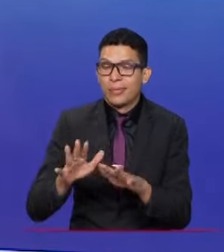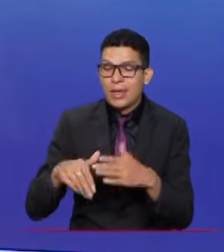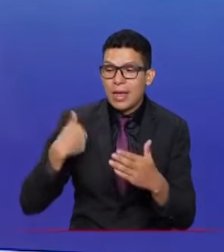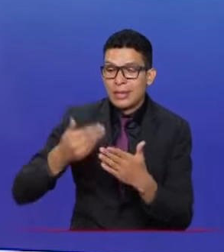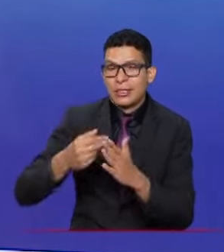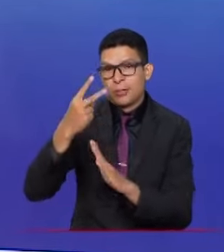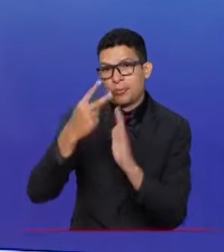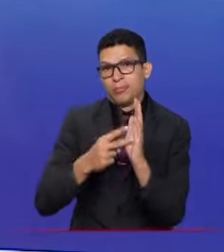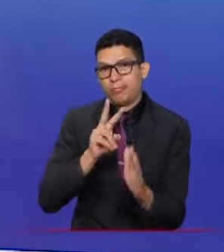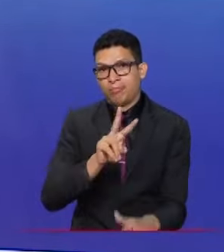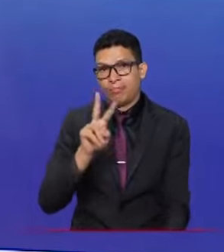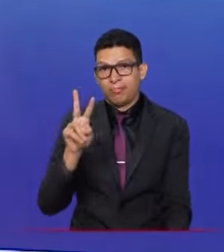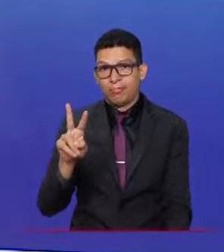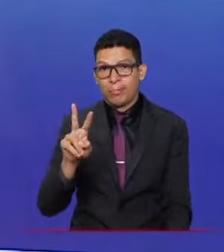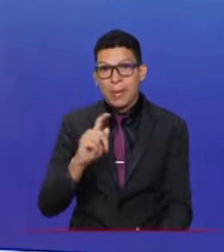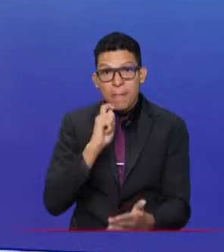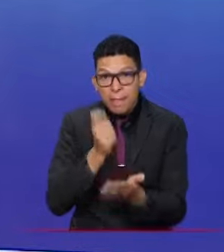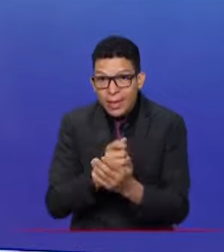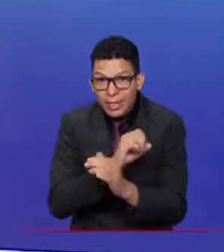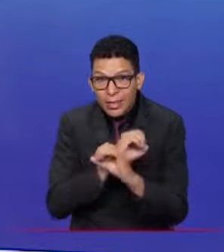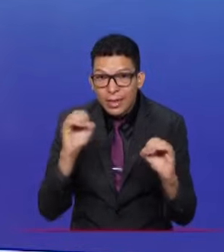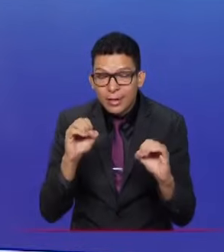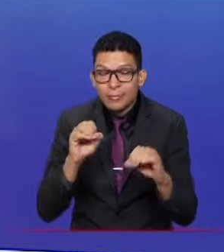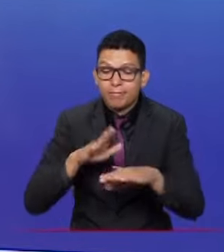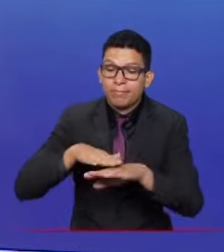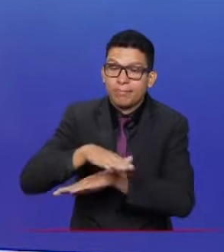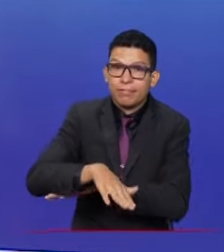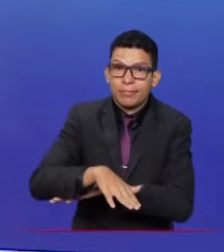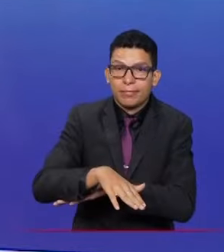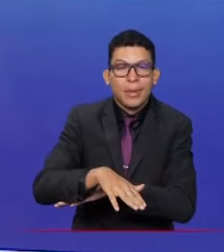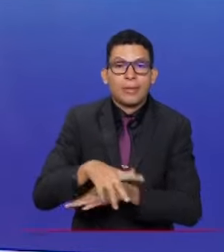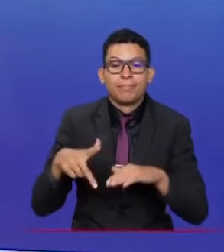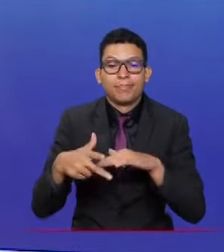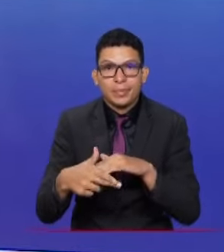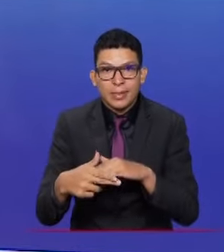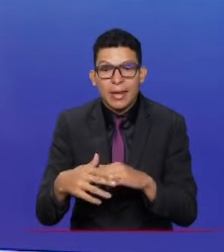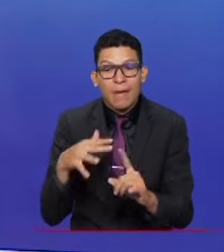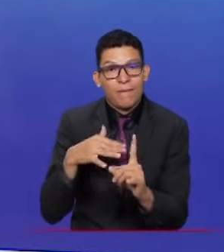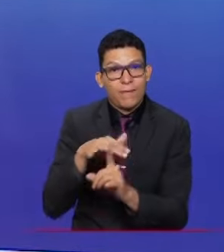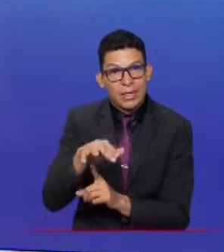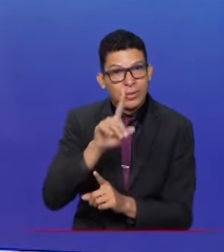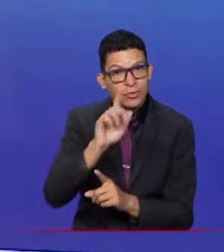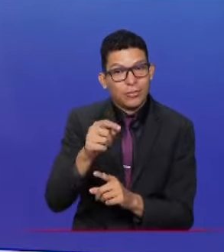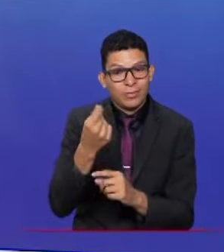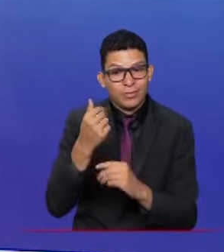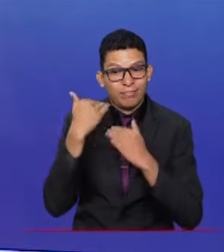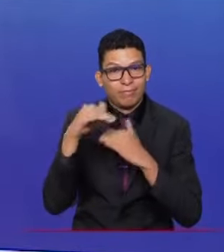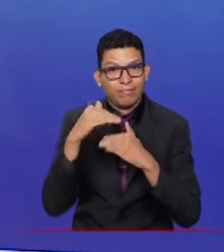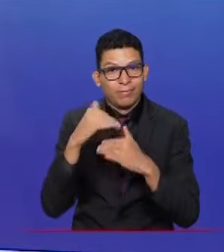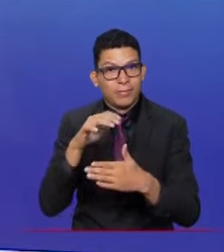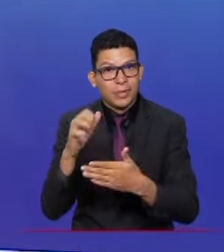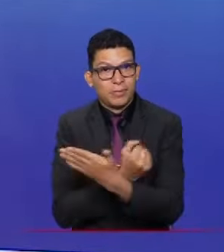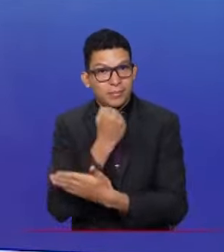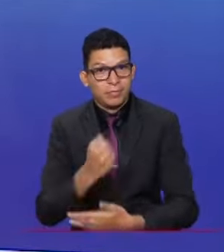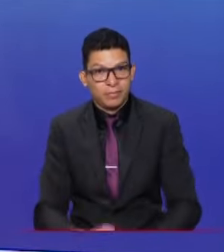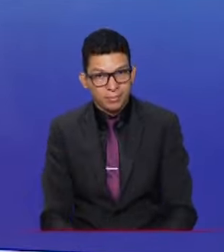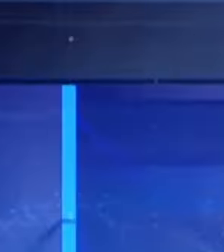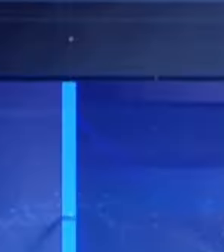2022 el no pago de este impuesto puede generar bloqueos y afectación a la capacidad salarial de cada